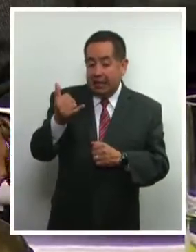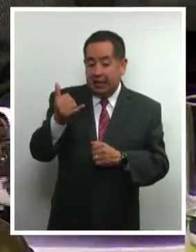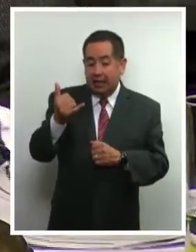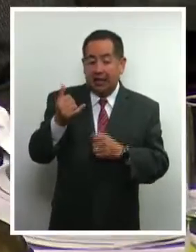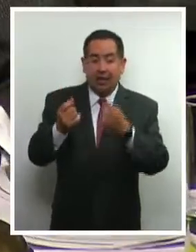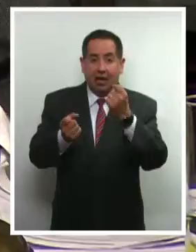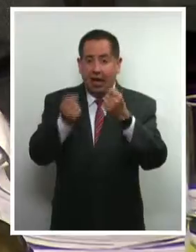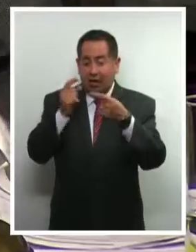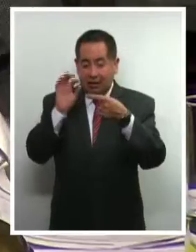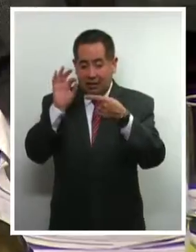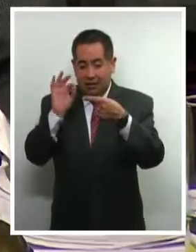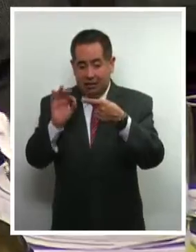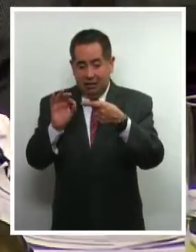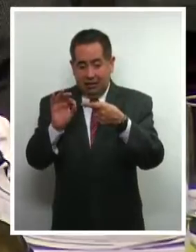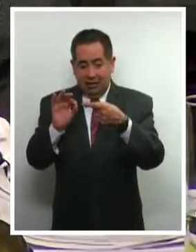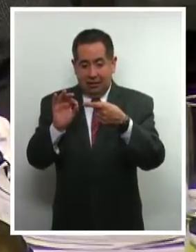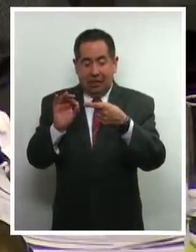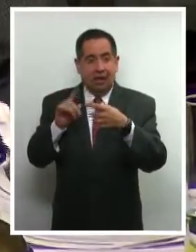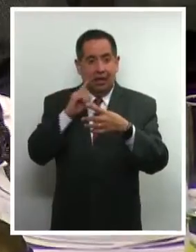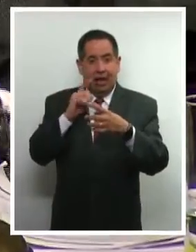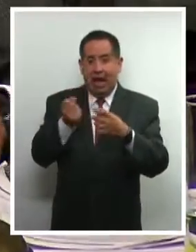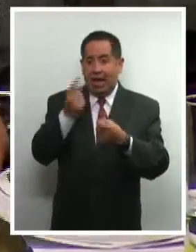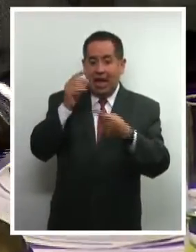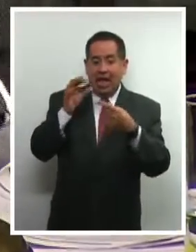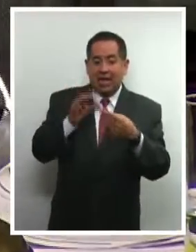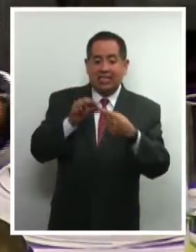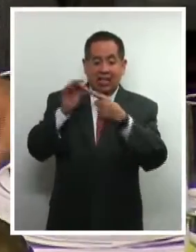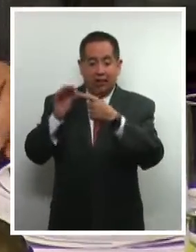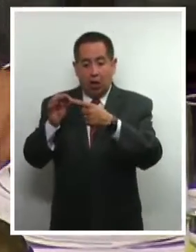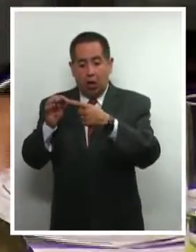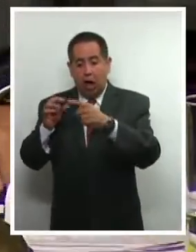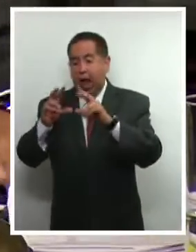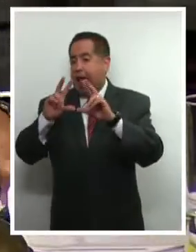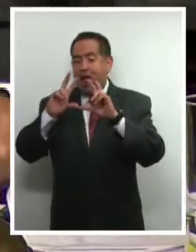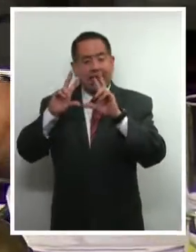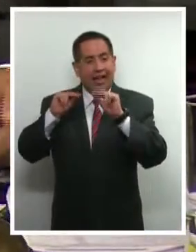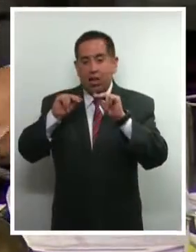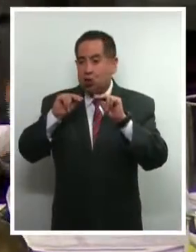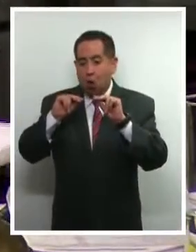caso específico, de las reservas que no fueron